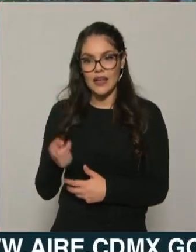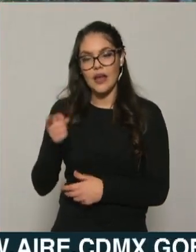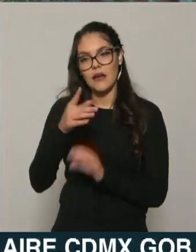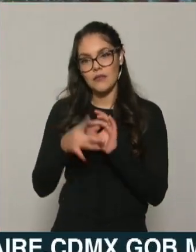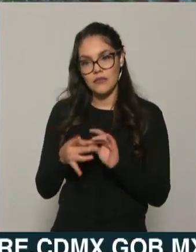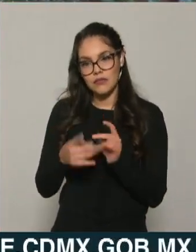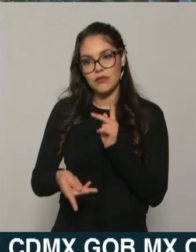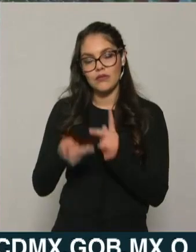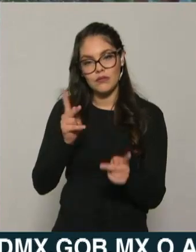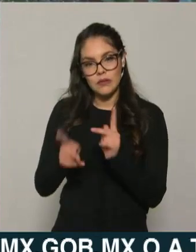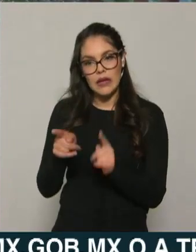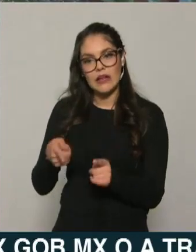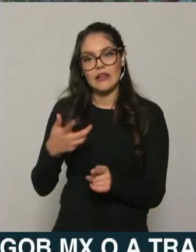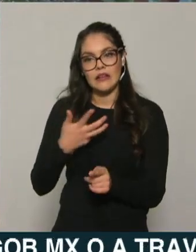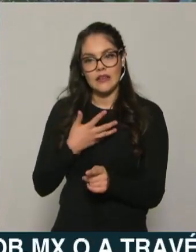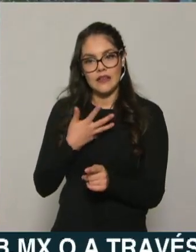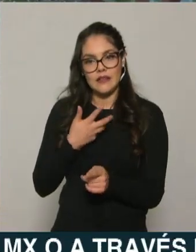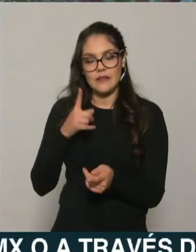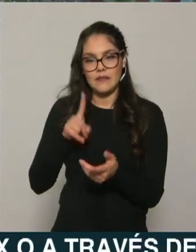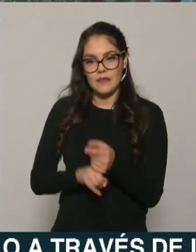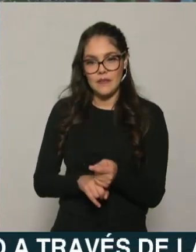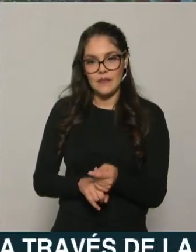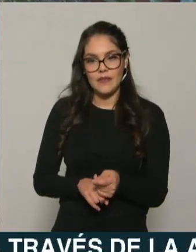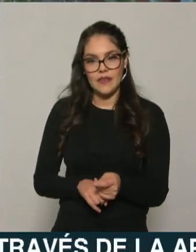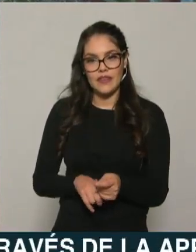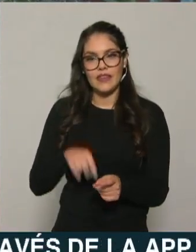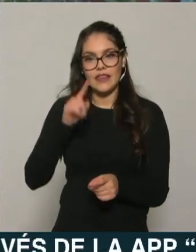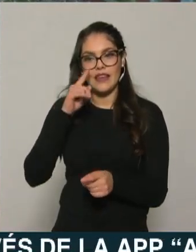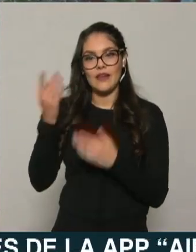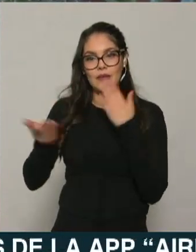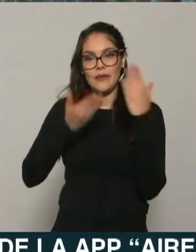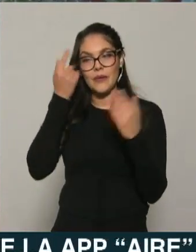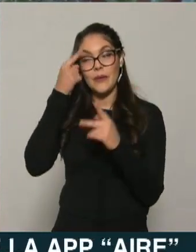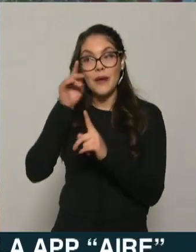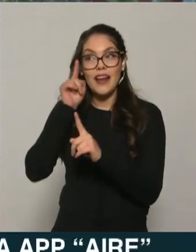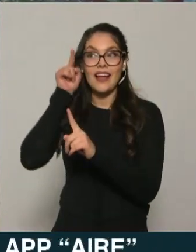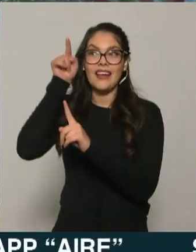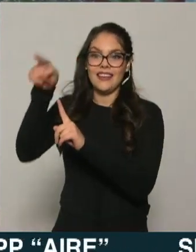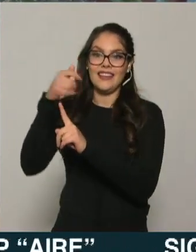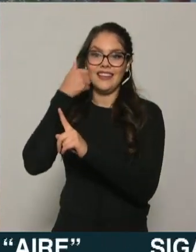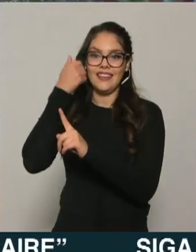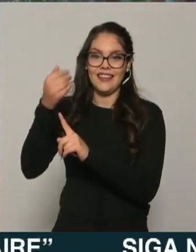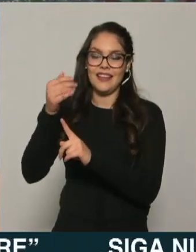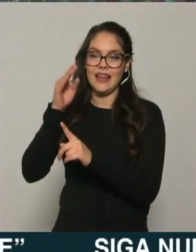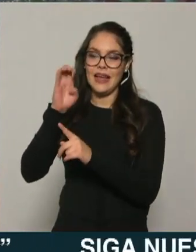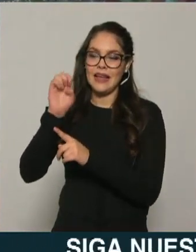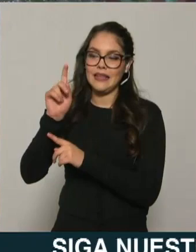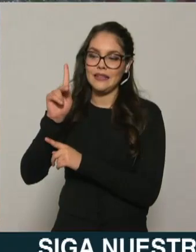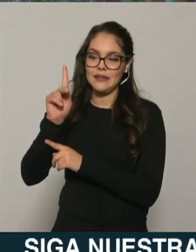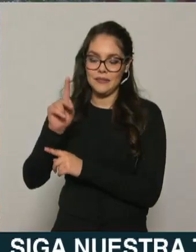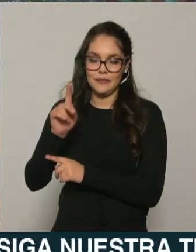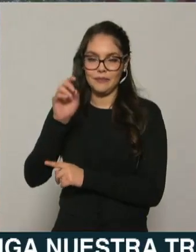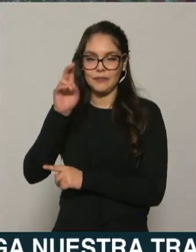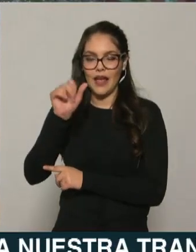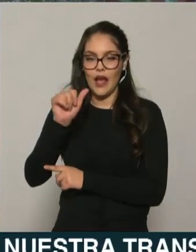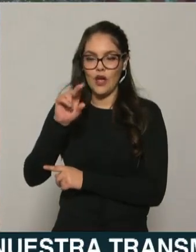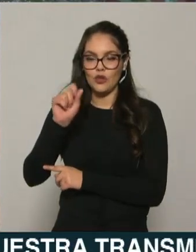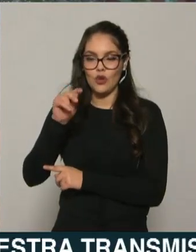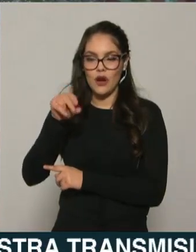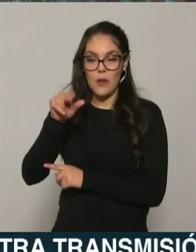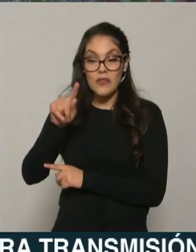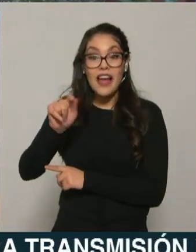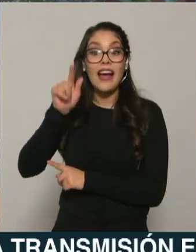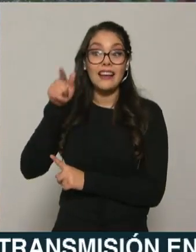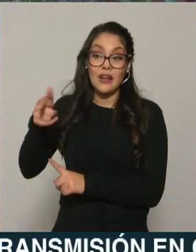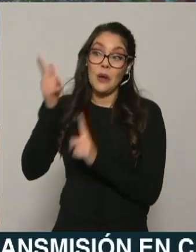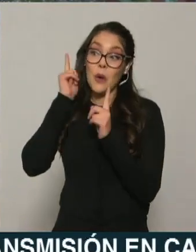que tiene todo en carrera espacial, ¿no? Y que es lo que ella quiere ser. Entonces yo espero que pronto